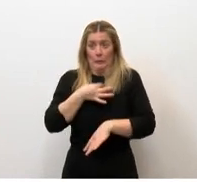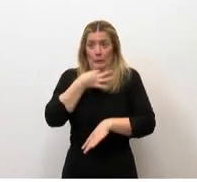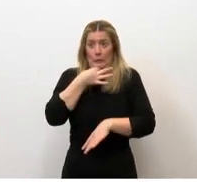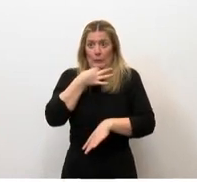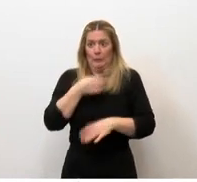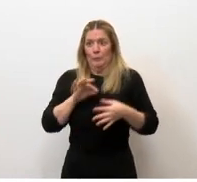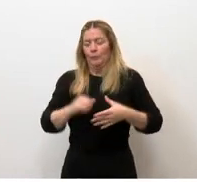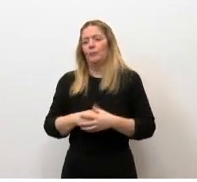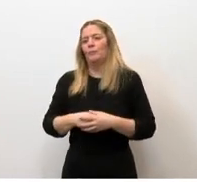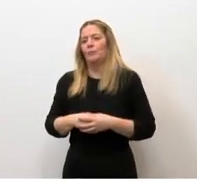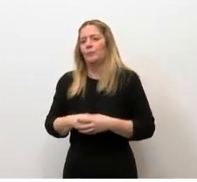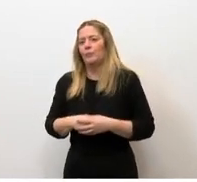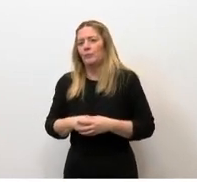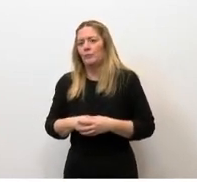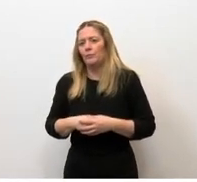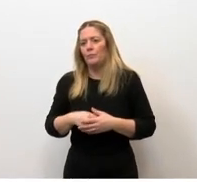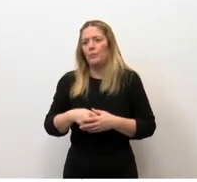de hoy.